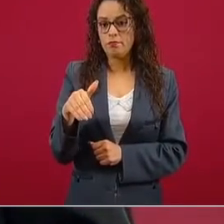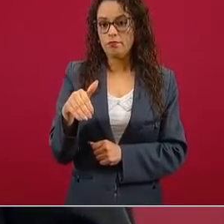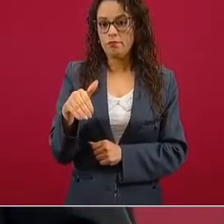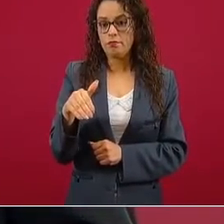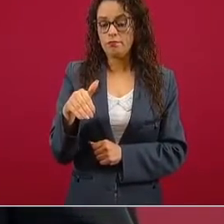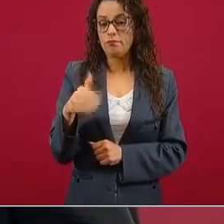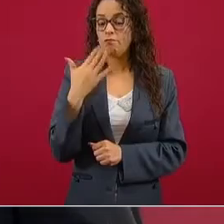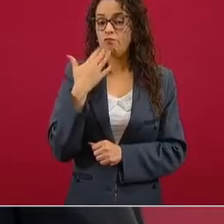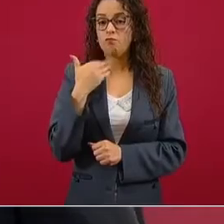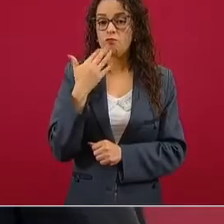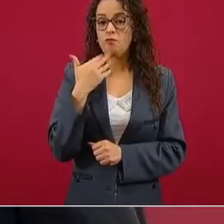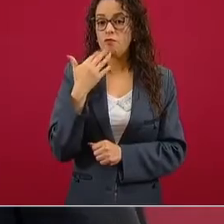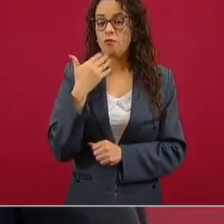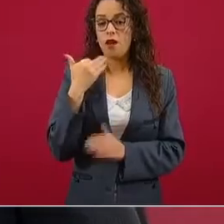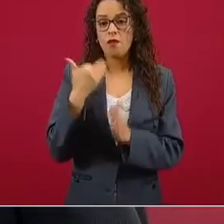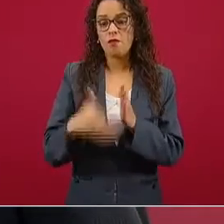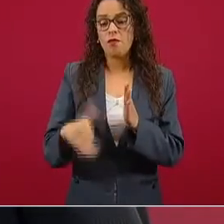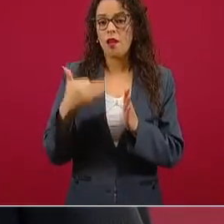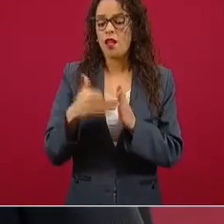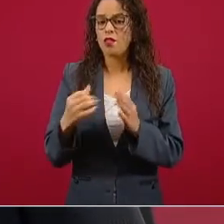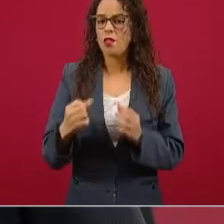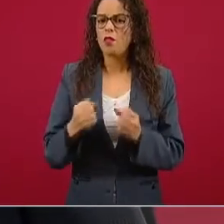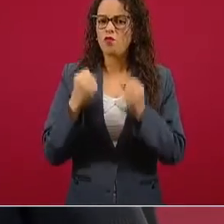salud fuerte